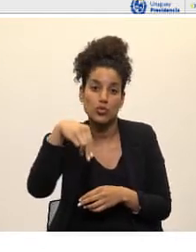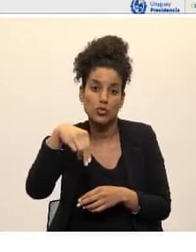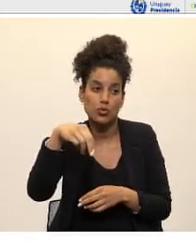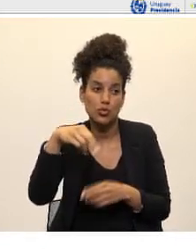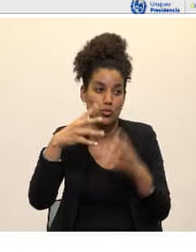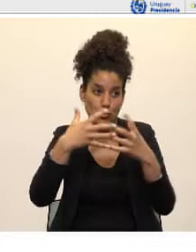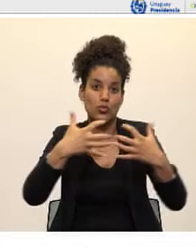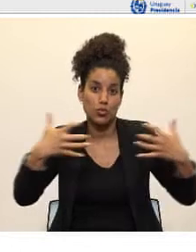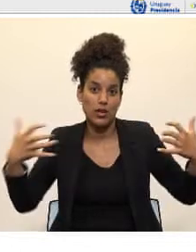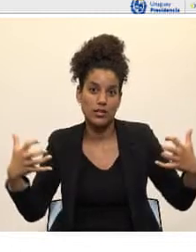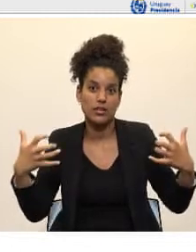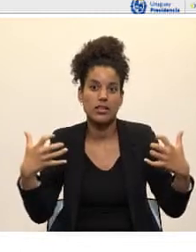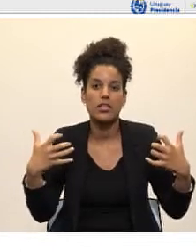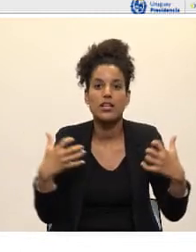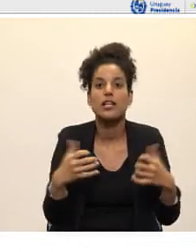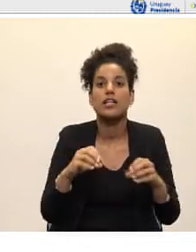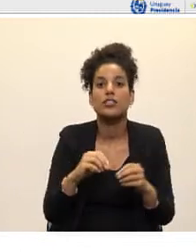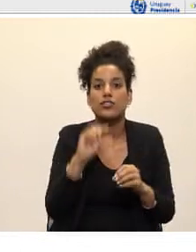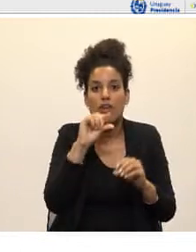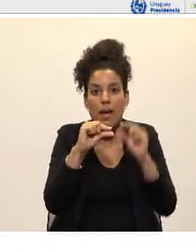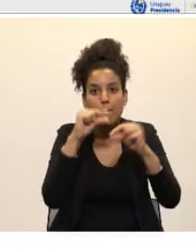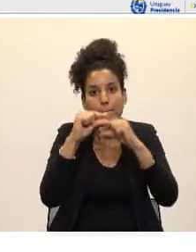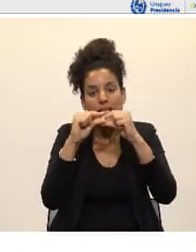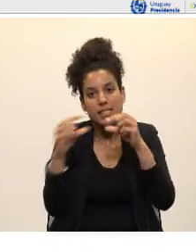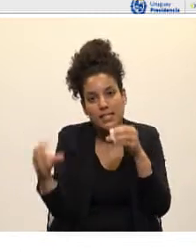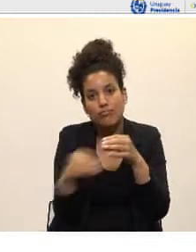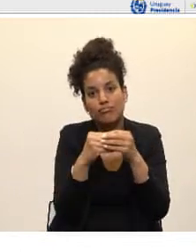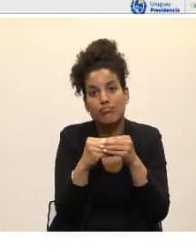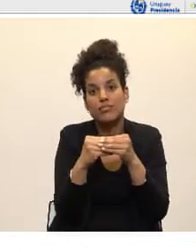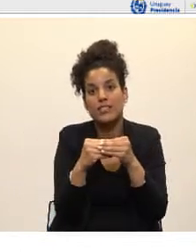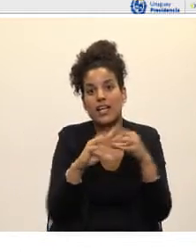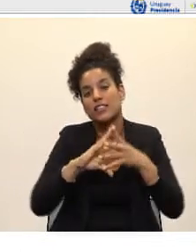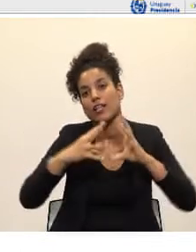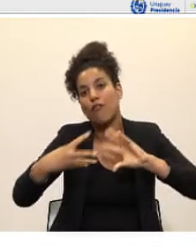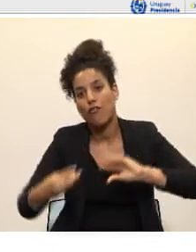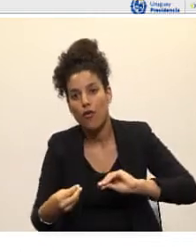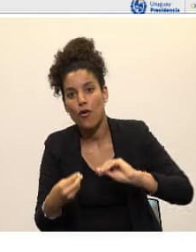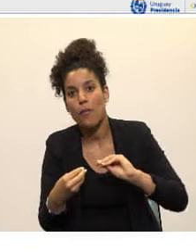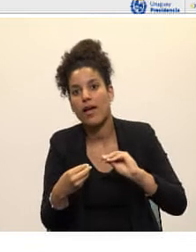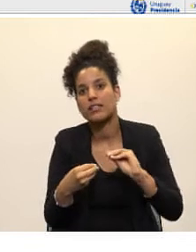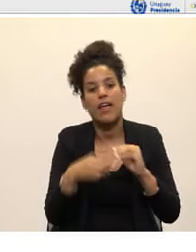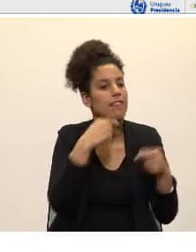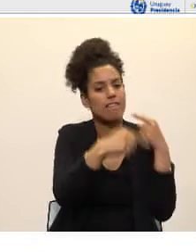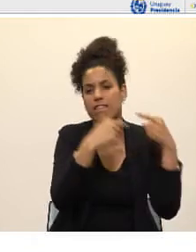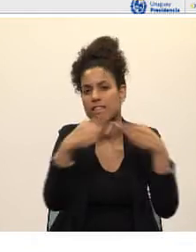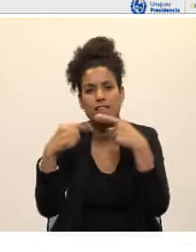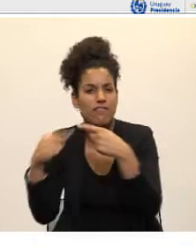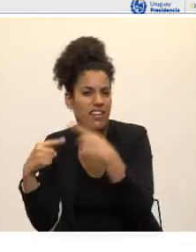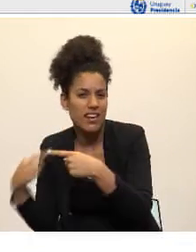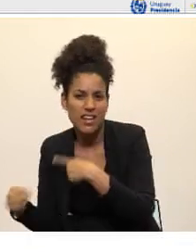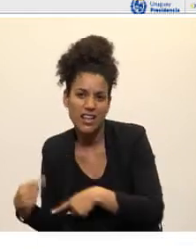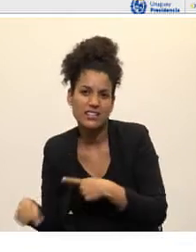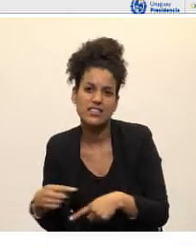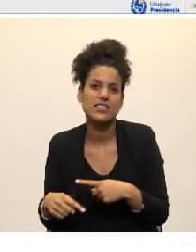la organización y la tecnología escolar hacia modelos mucho más integrales, mucho más heterogéneos,